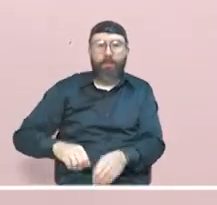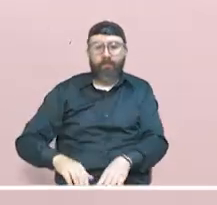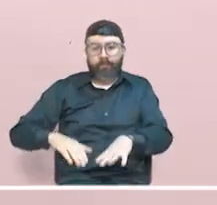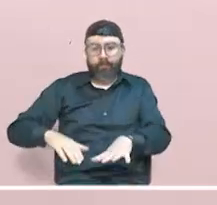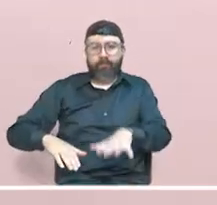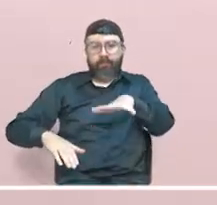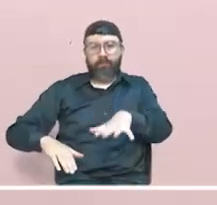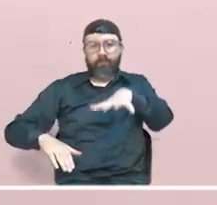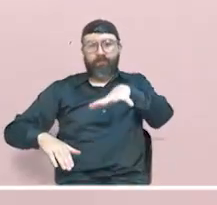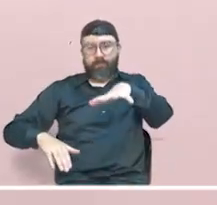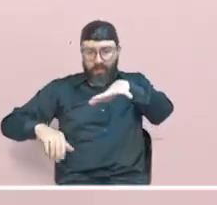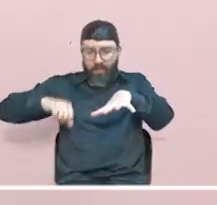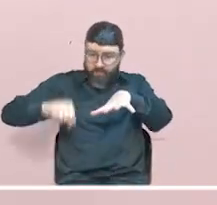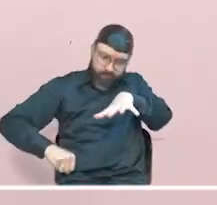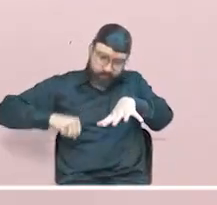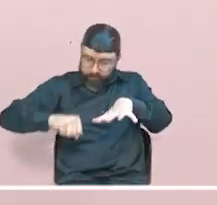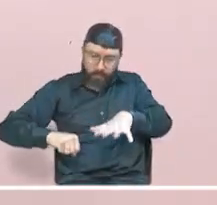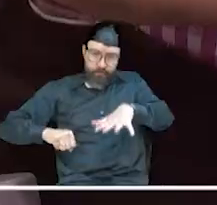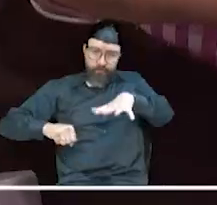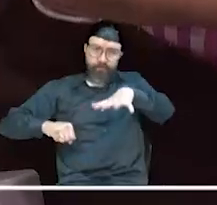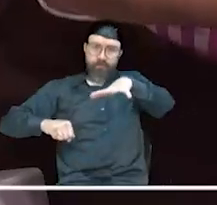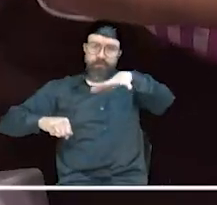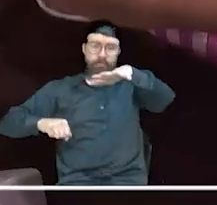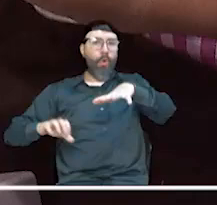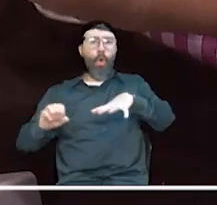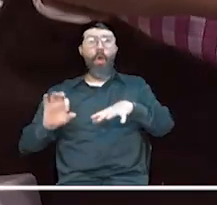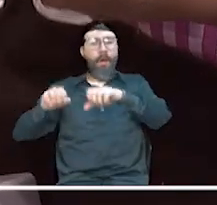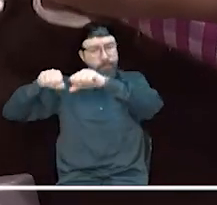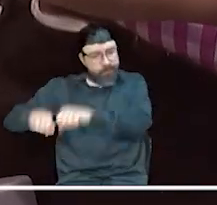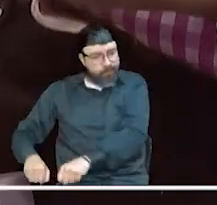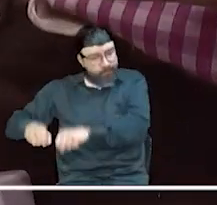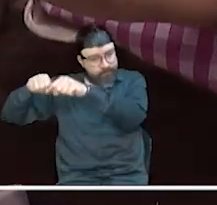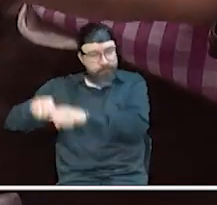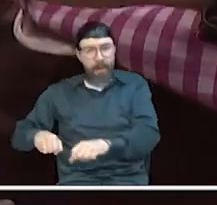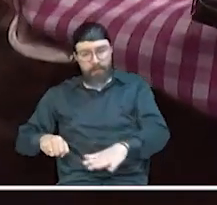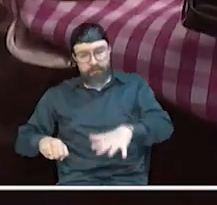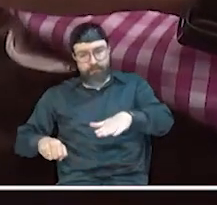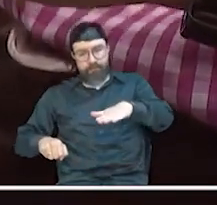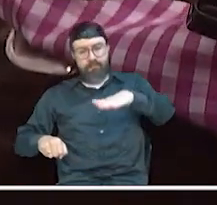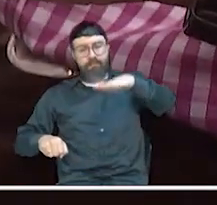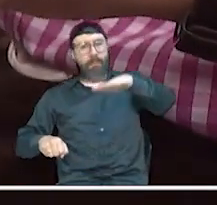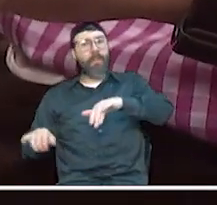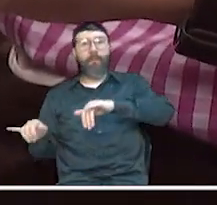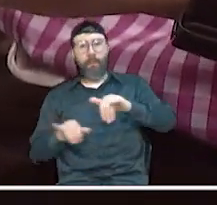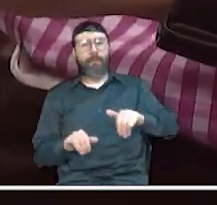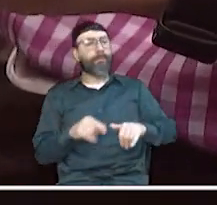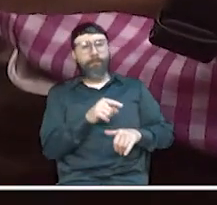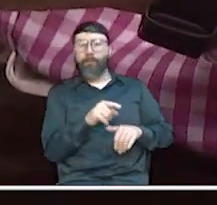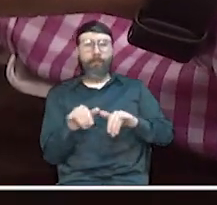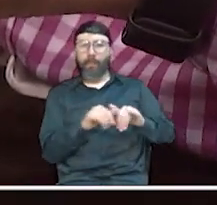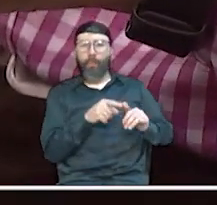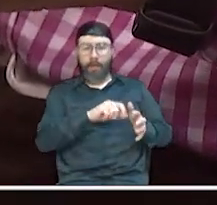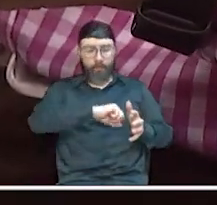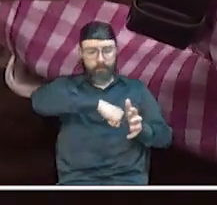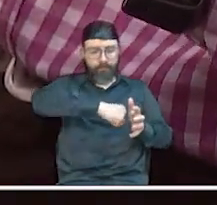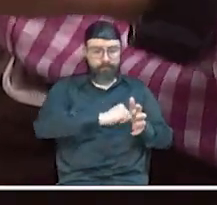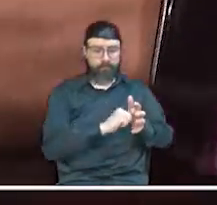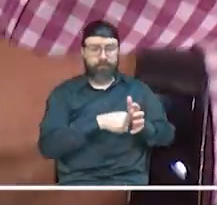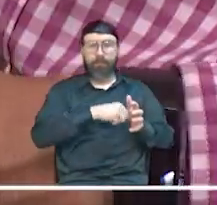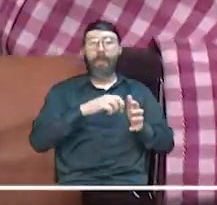levantar un carro, o sea, aquí la patela, digamos, tiene una función similar, o sea, como palanca permite